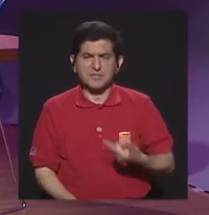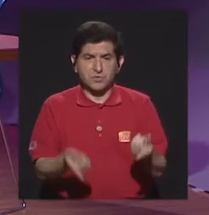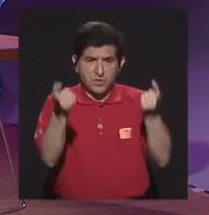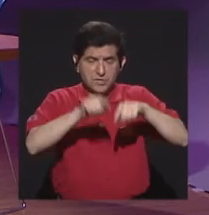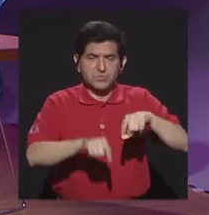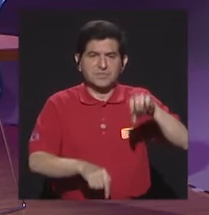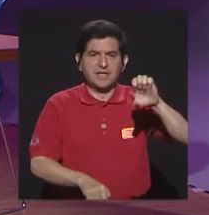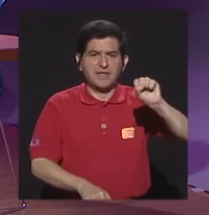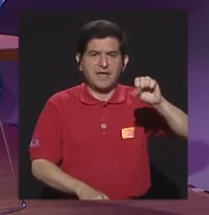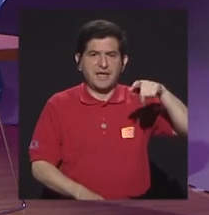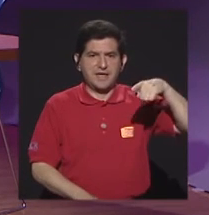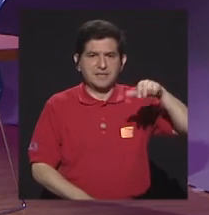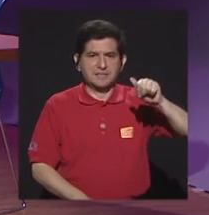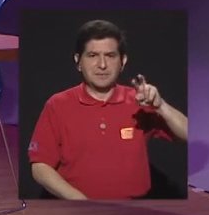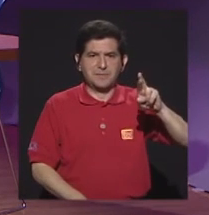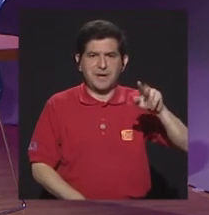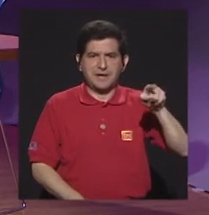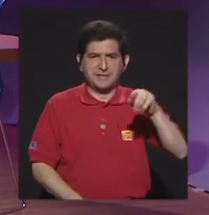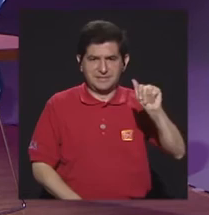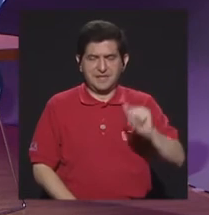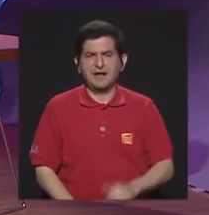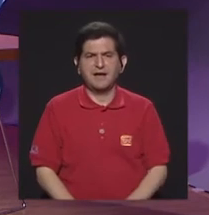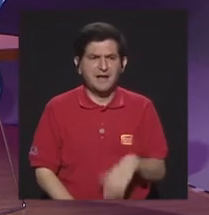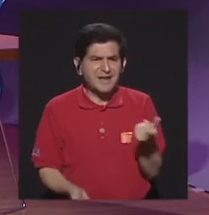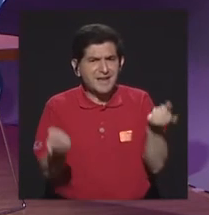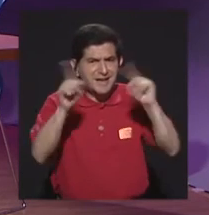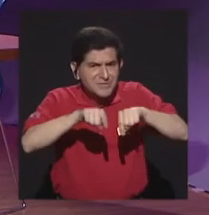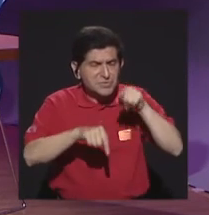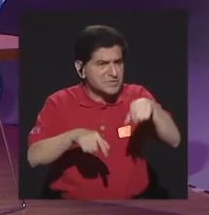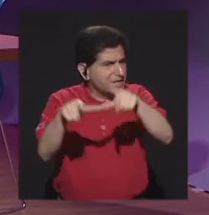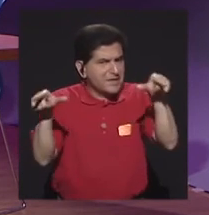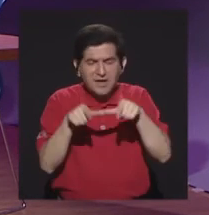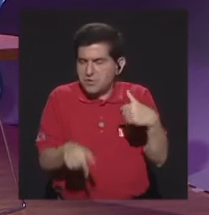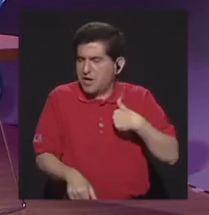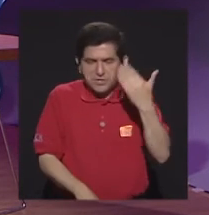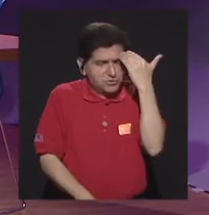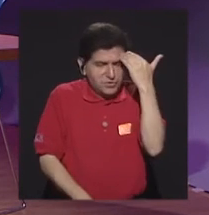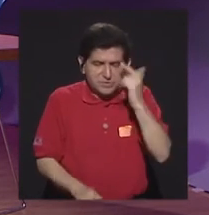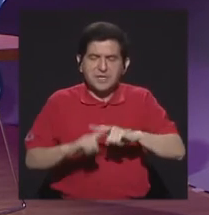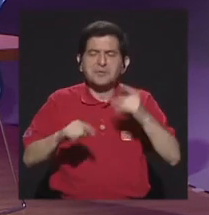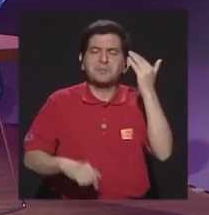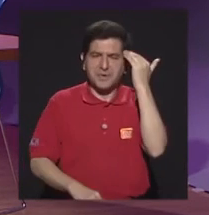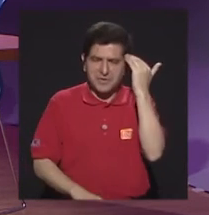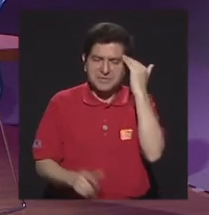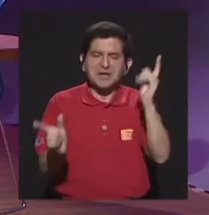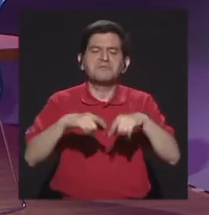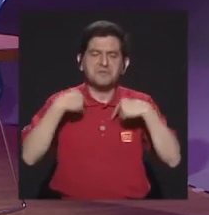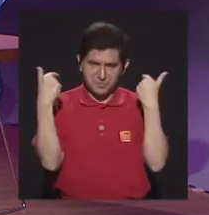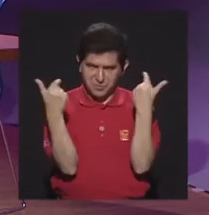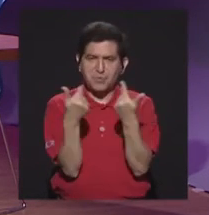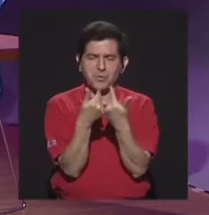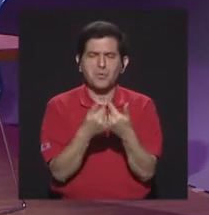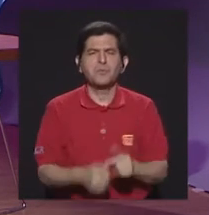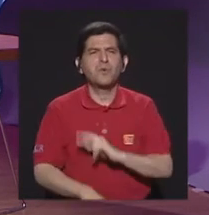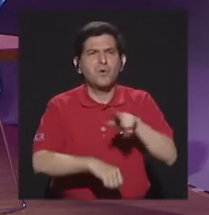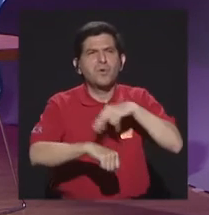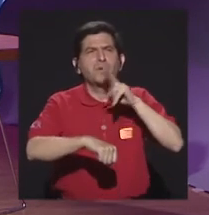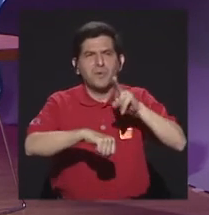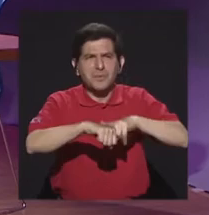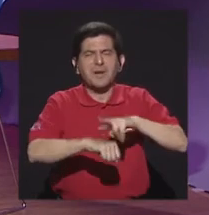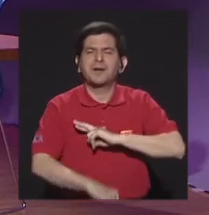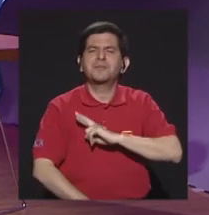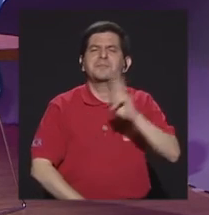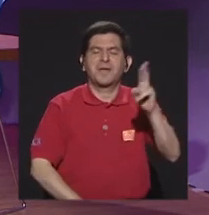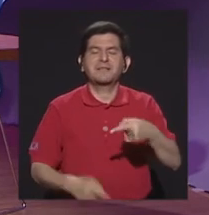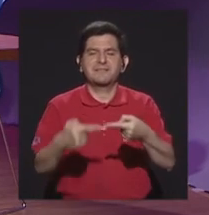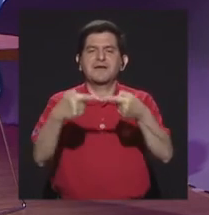Bueno, así específicamente, como que en Esparza haya un boicot, no lo conocía, pero sí hemos conocido que hay grupos generalmente religiosos,